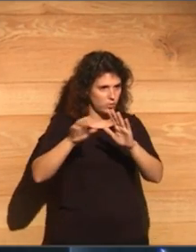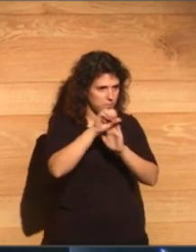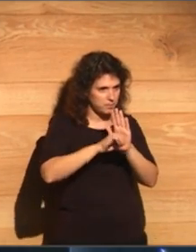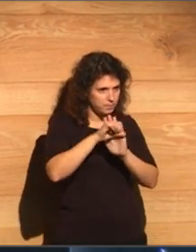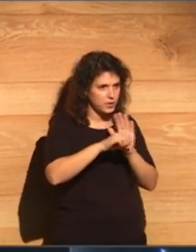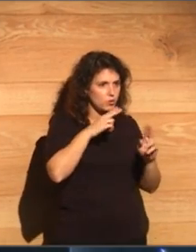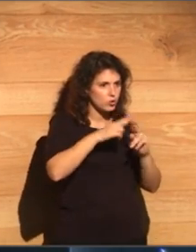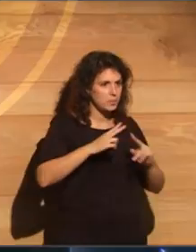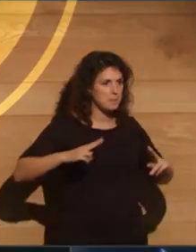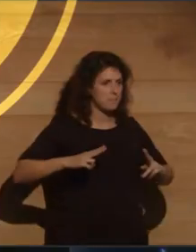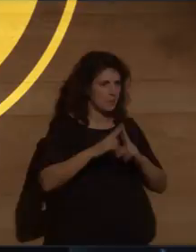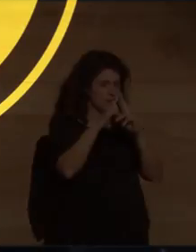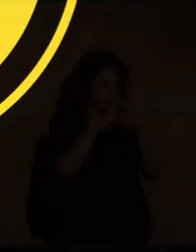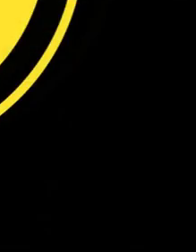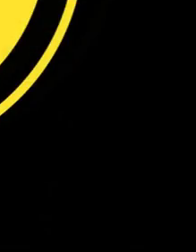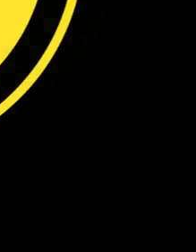llama París Tombuctú.